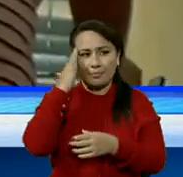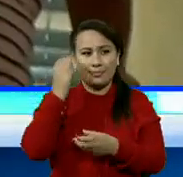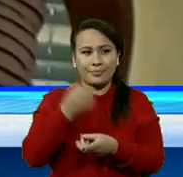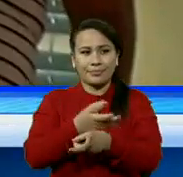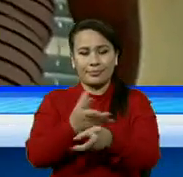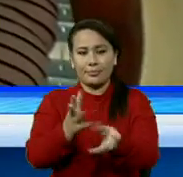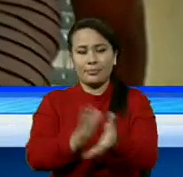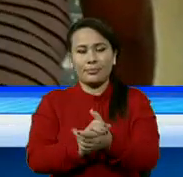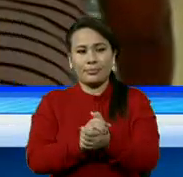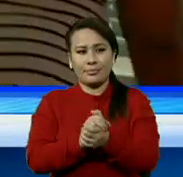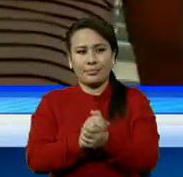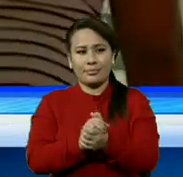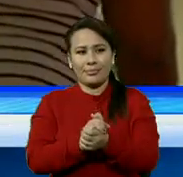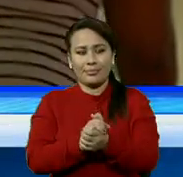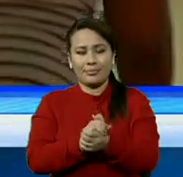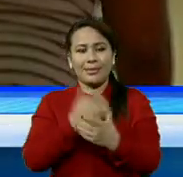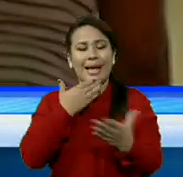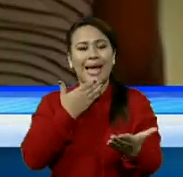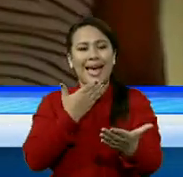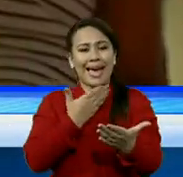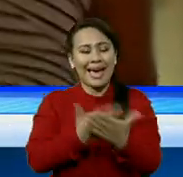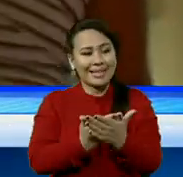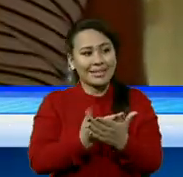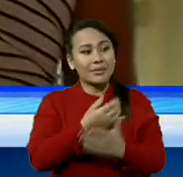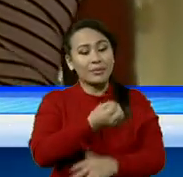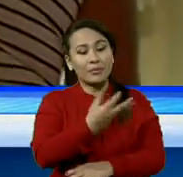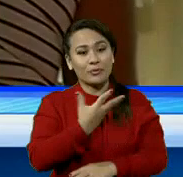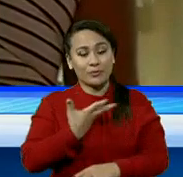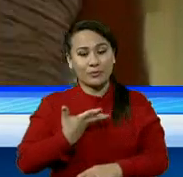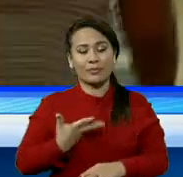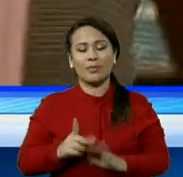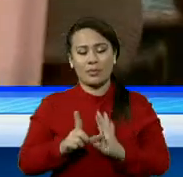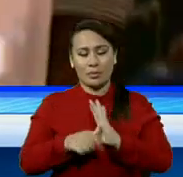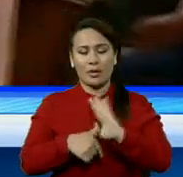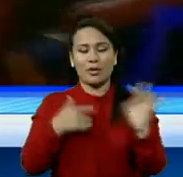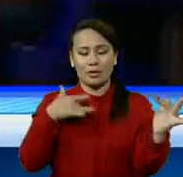esta enfermedad. Gracias por la información, más adelante contigo. Ahora tenemos más noticias.